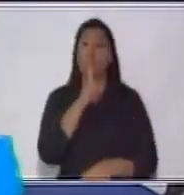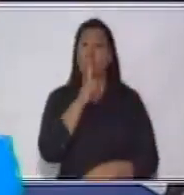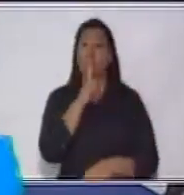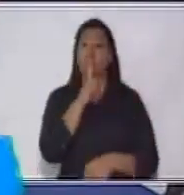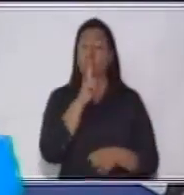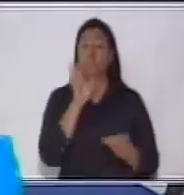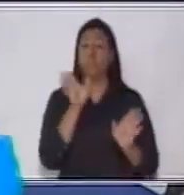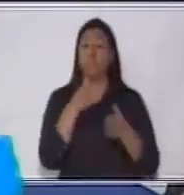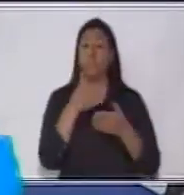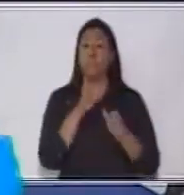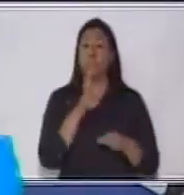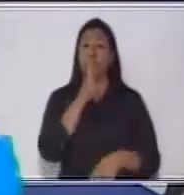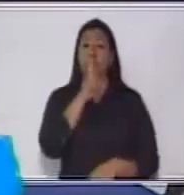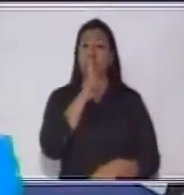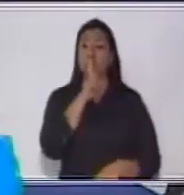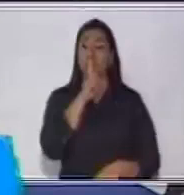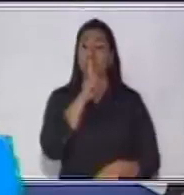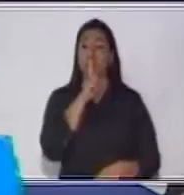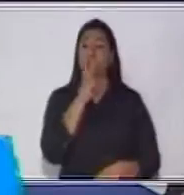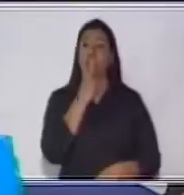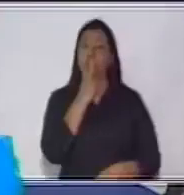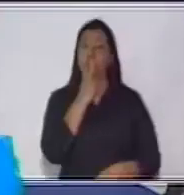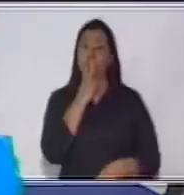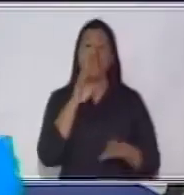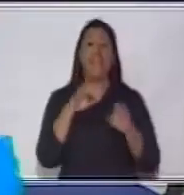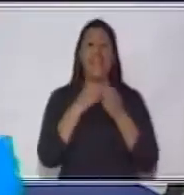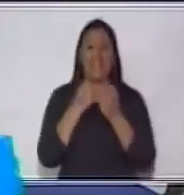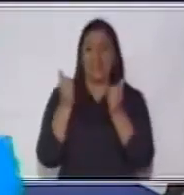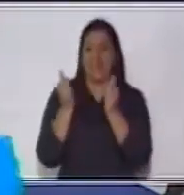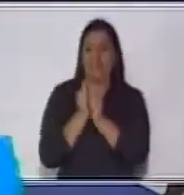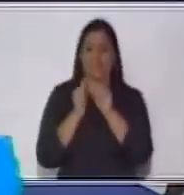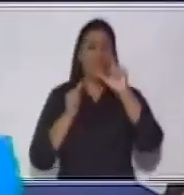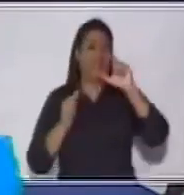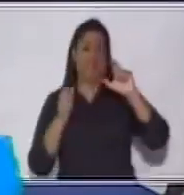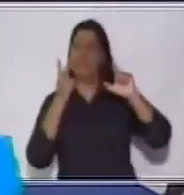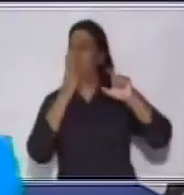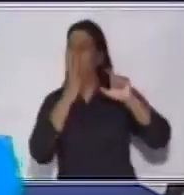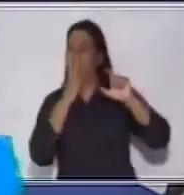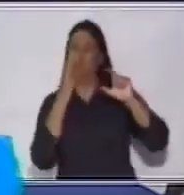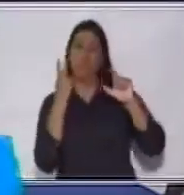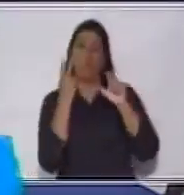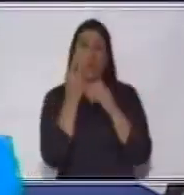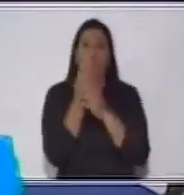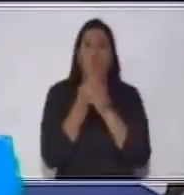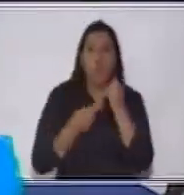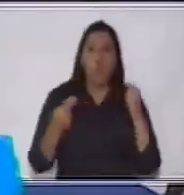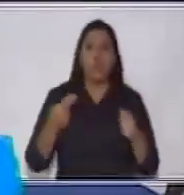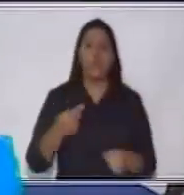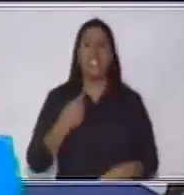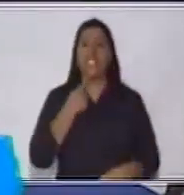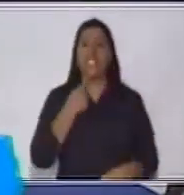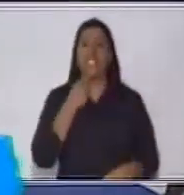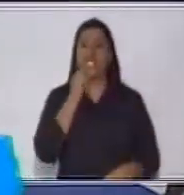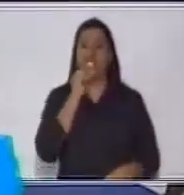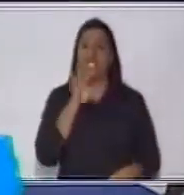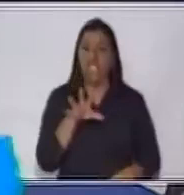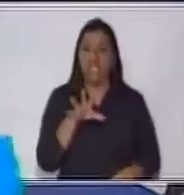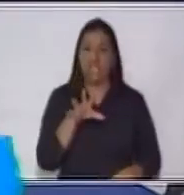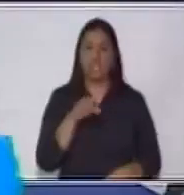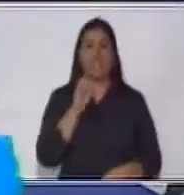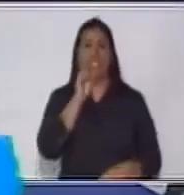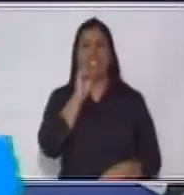el fonema ch. Repite conmigo, ch. ¿Y qué palabras podemos encontrar